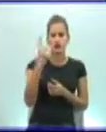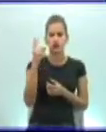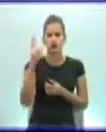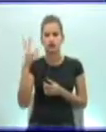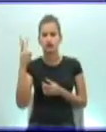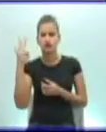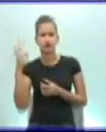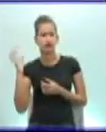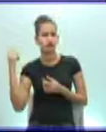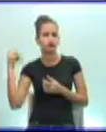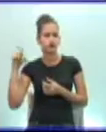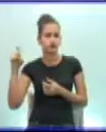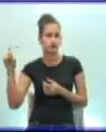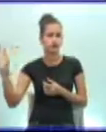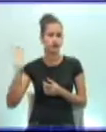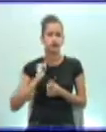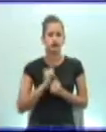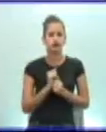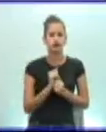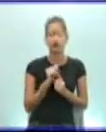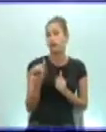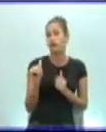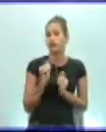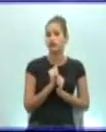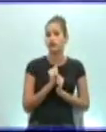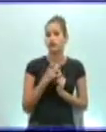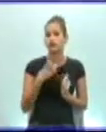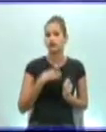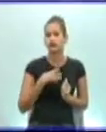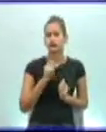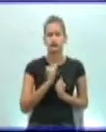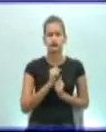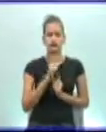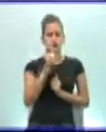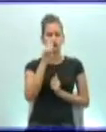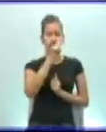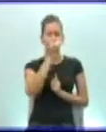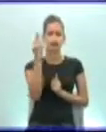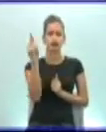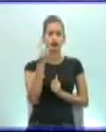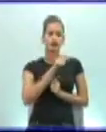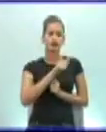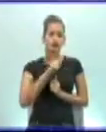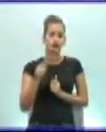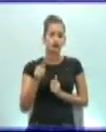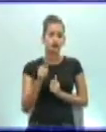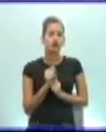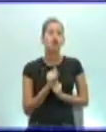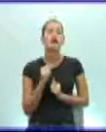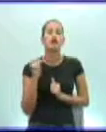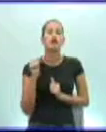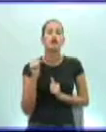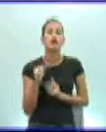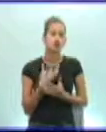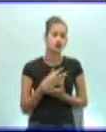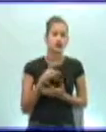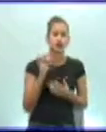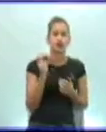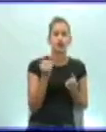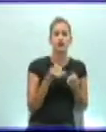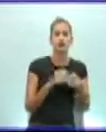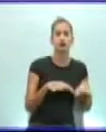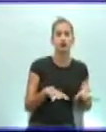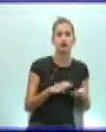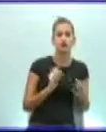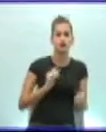infinito. También vamos a tener los números enteros, que van a ser los naturales y sus opuestos.